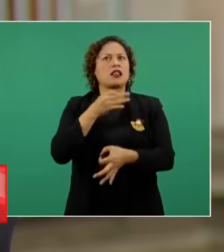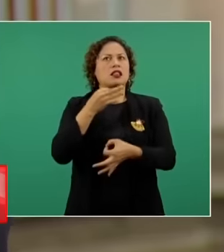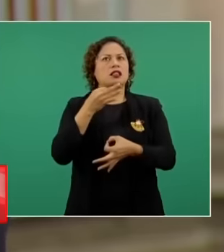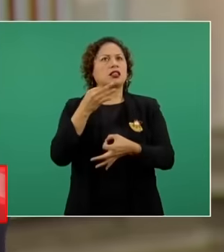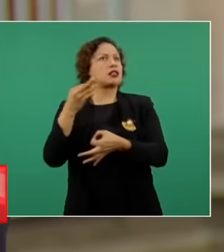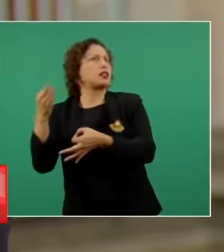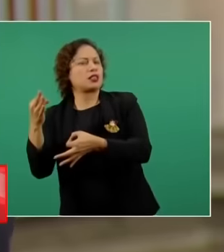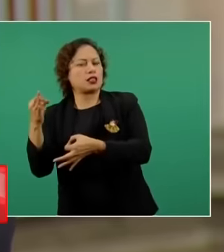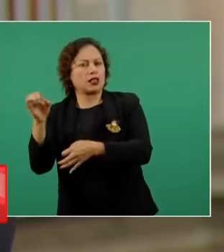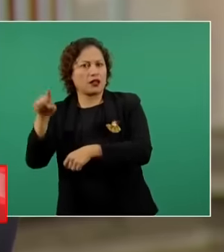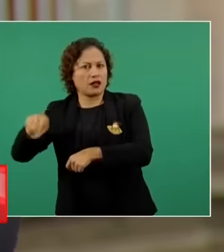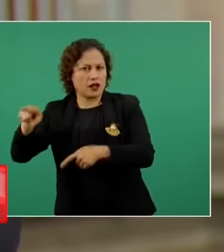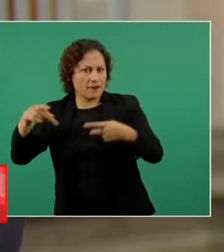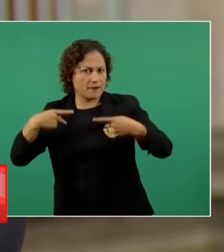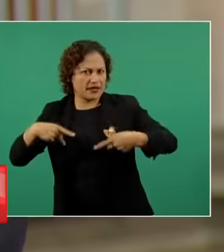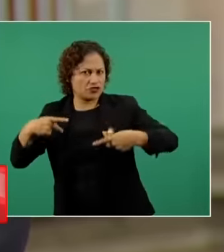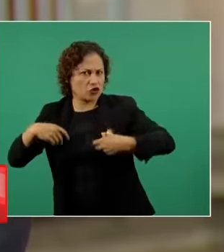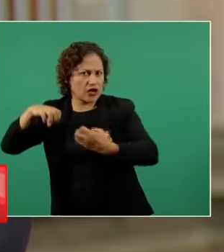nuestros enemigos.